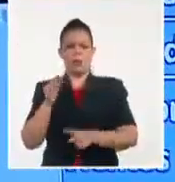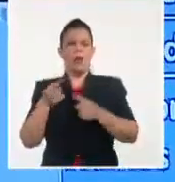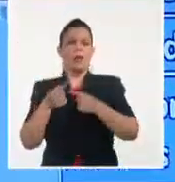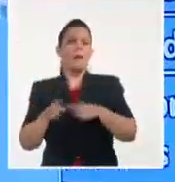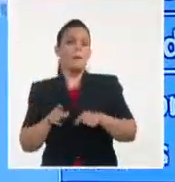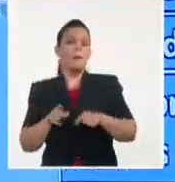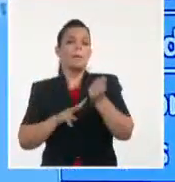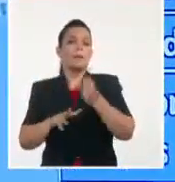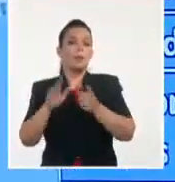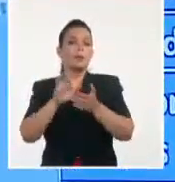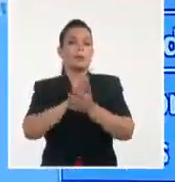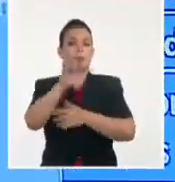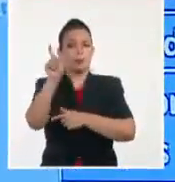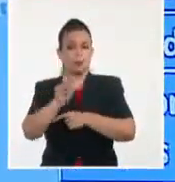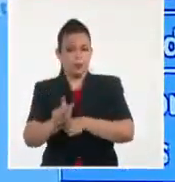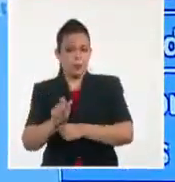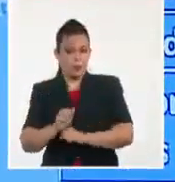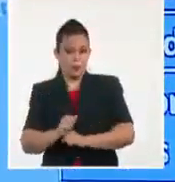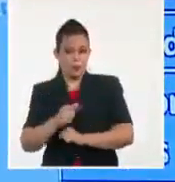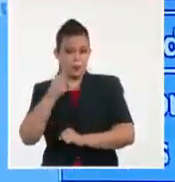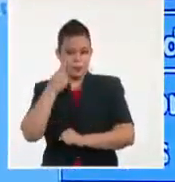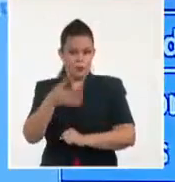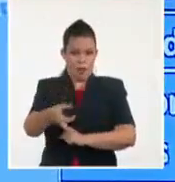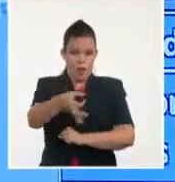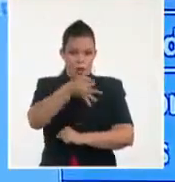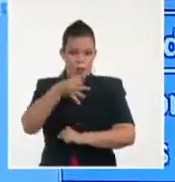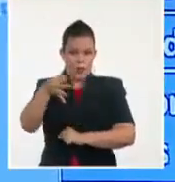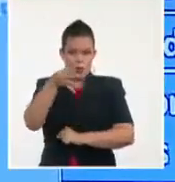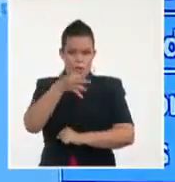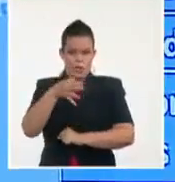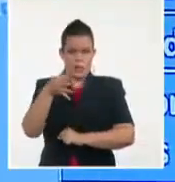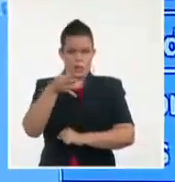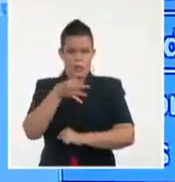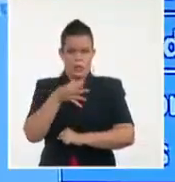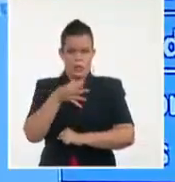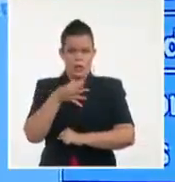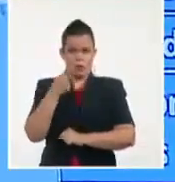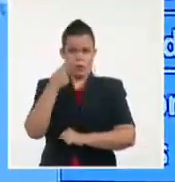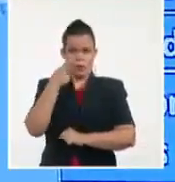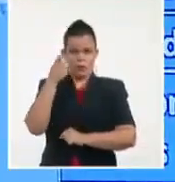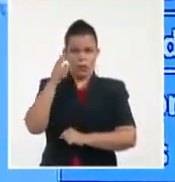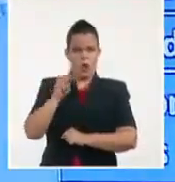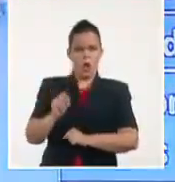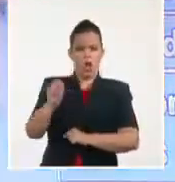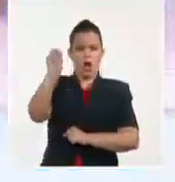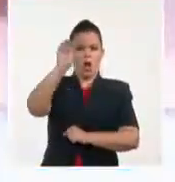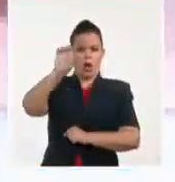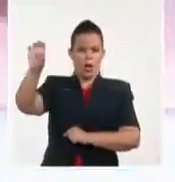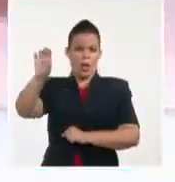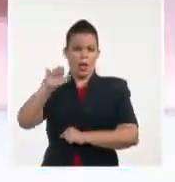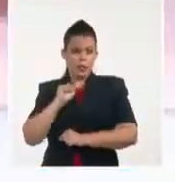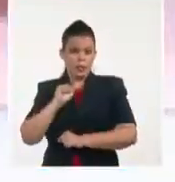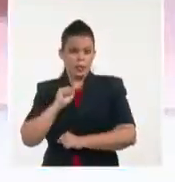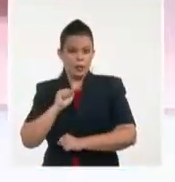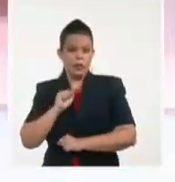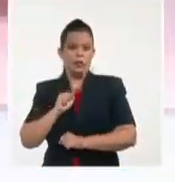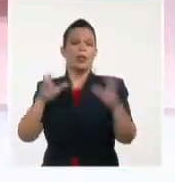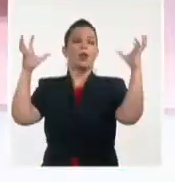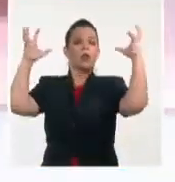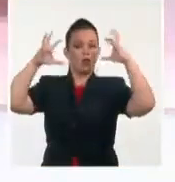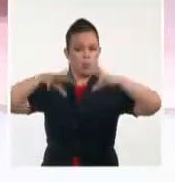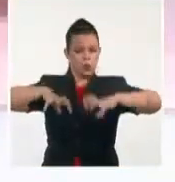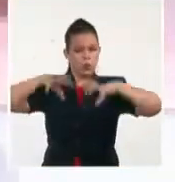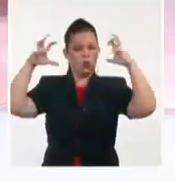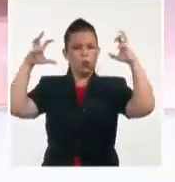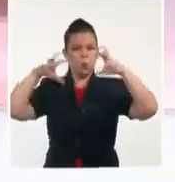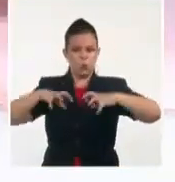sobre todo en estos municipios que están aquí al nordeste, sí llovió bastante. Y